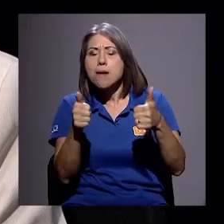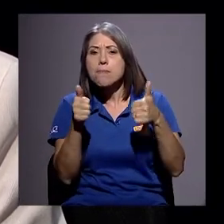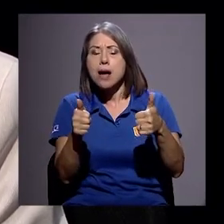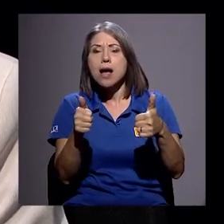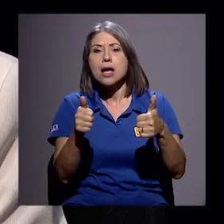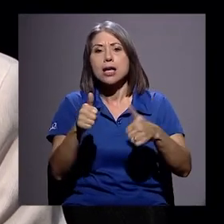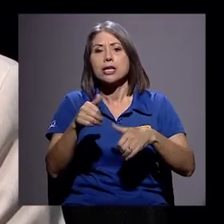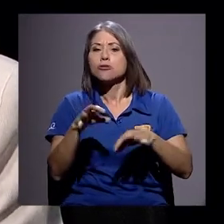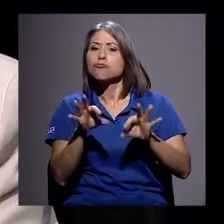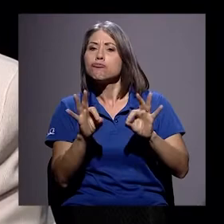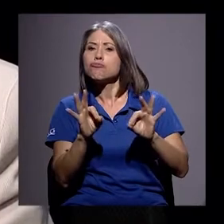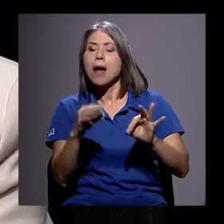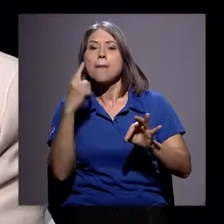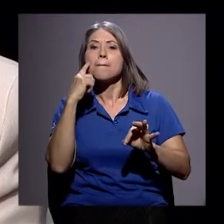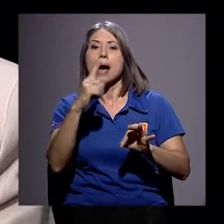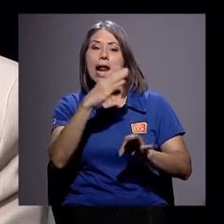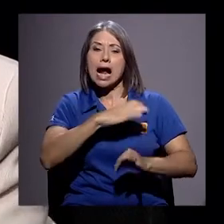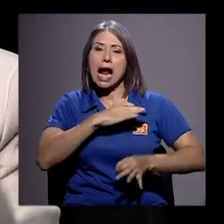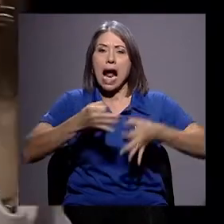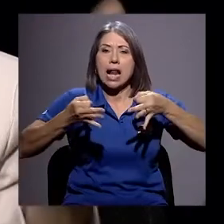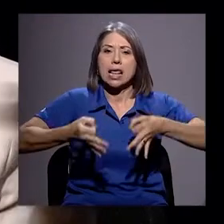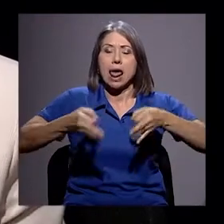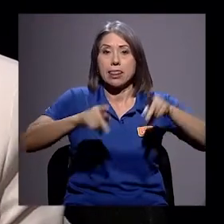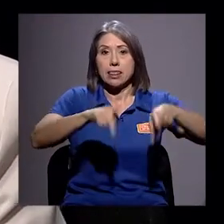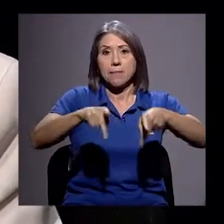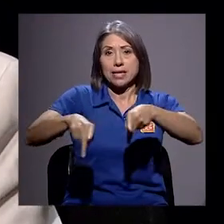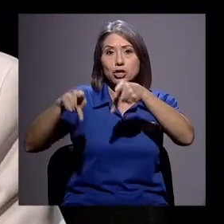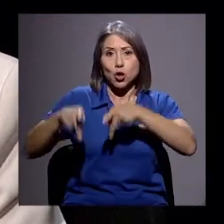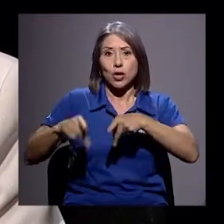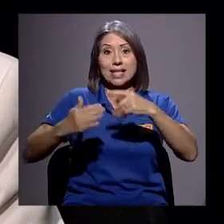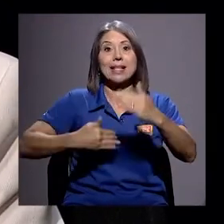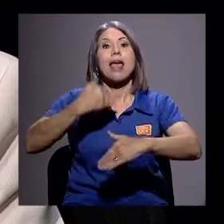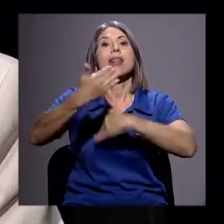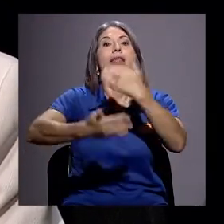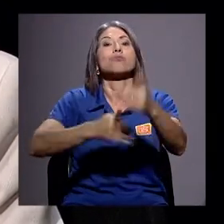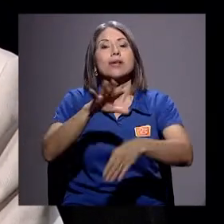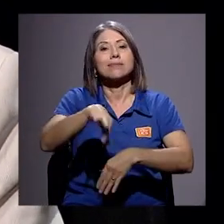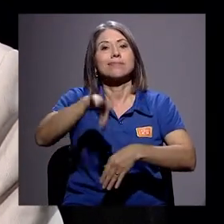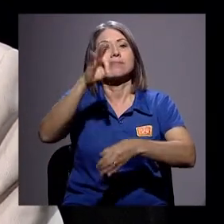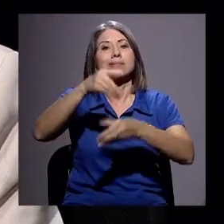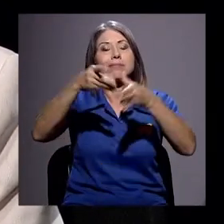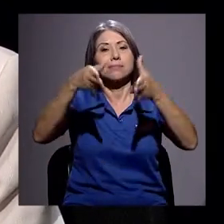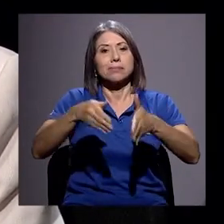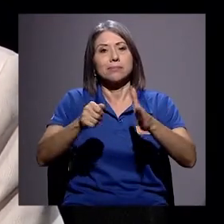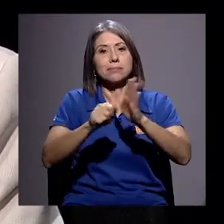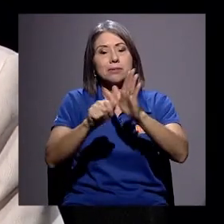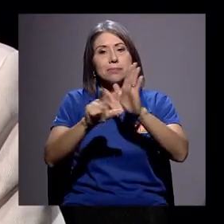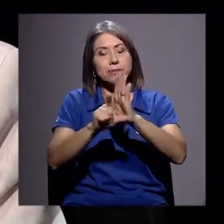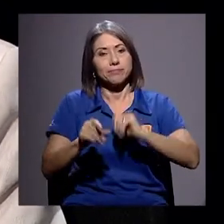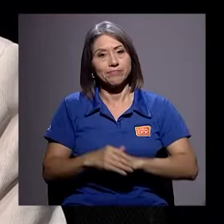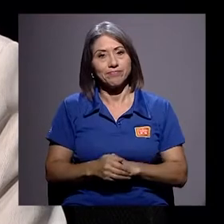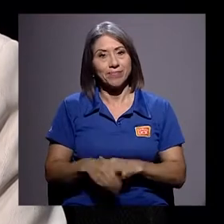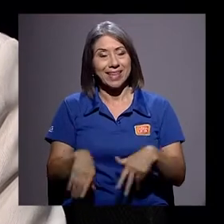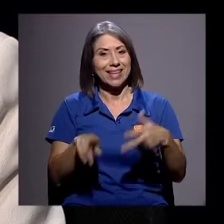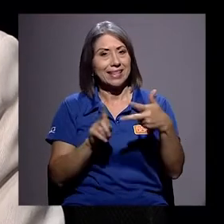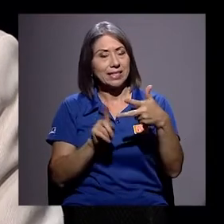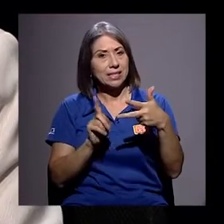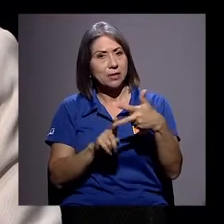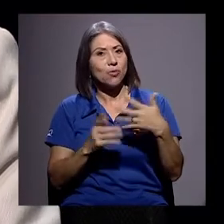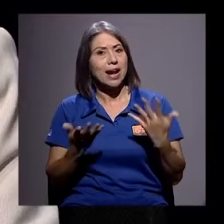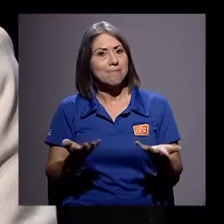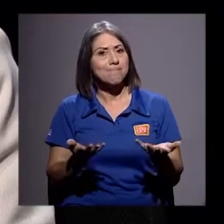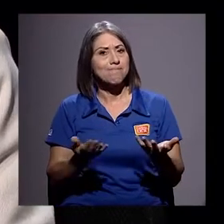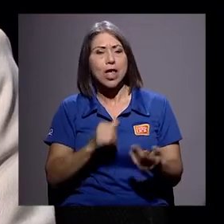calidad de las personas que están llenando esas listas que luego llegan a la asamblea y en tercer lugar diría yo